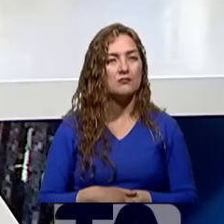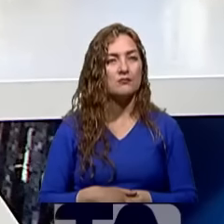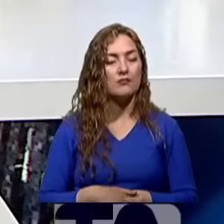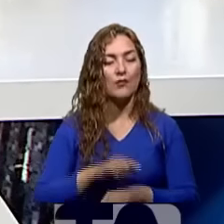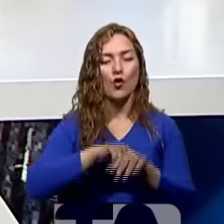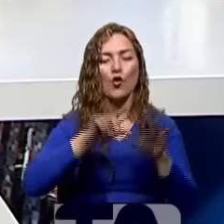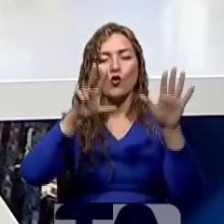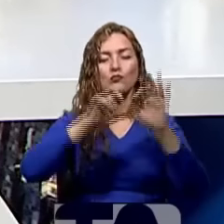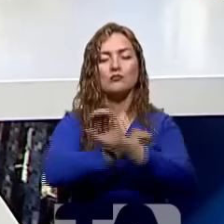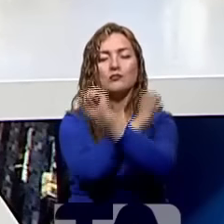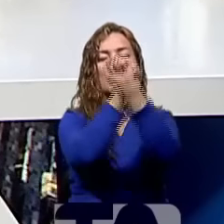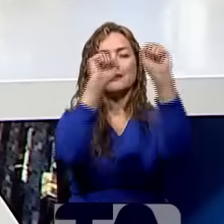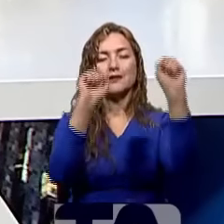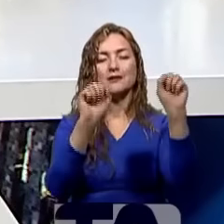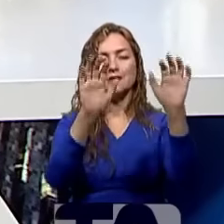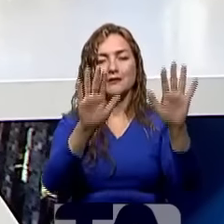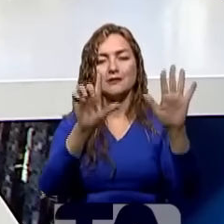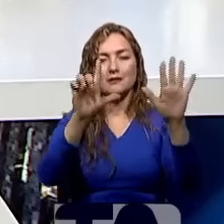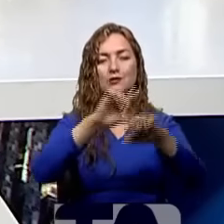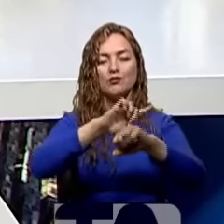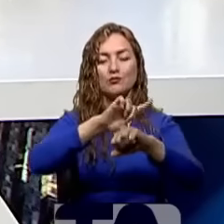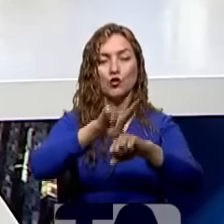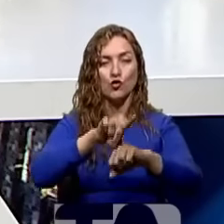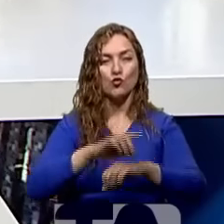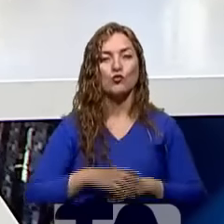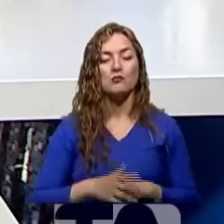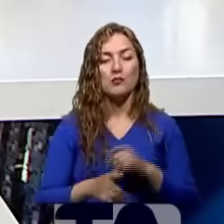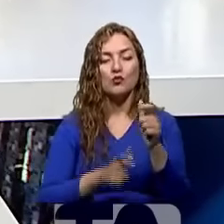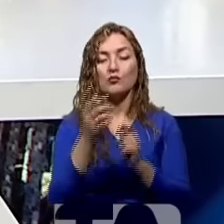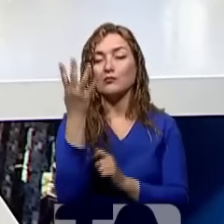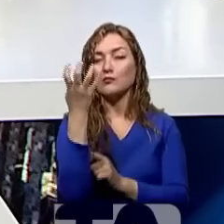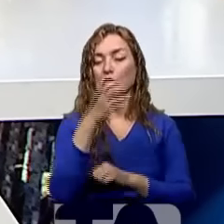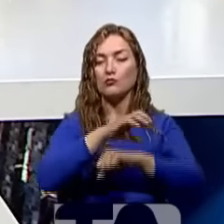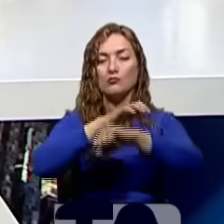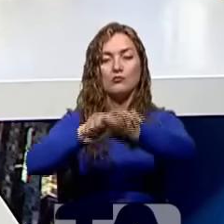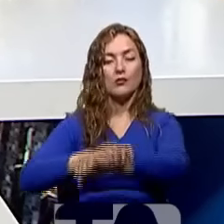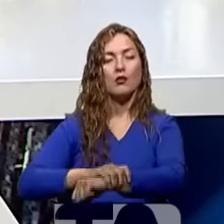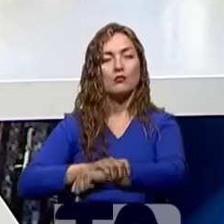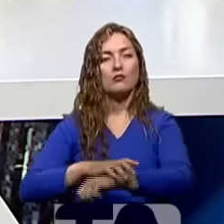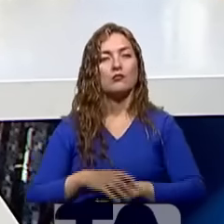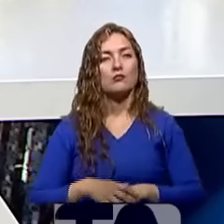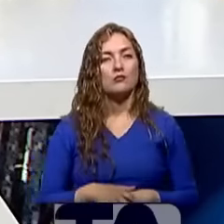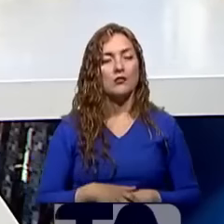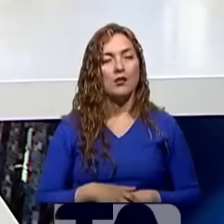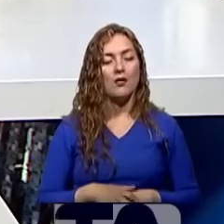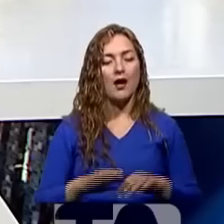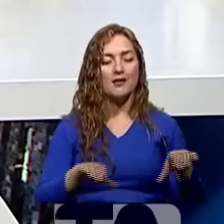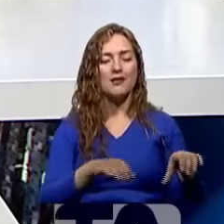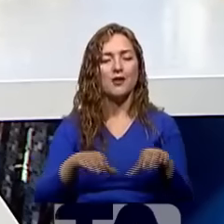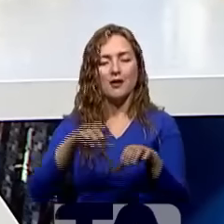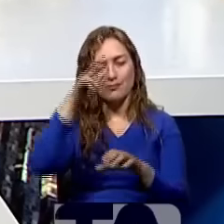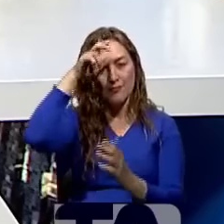8 de la mañana con 17 minutos, les contamos que 14 personas fueron detenidas por el presunto delito de actividad minera ilegal tras